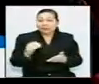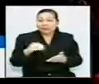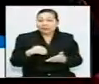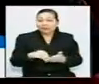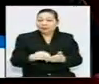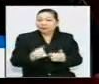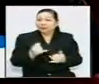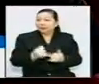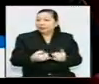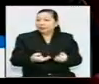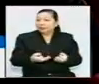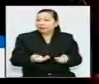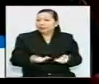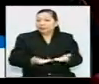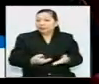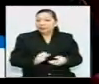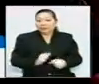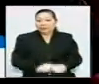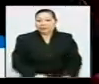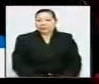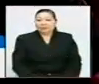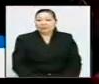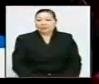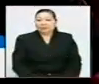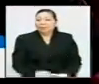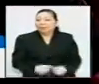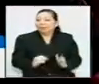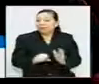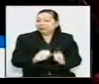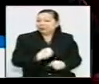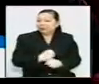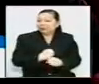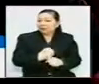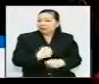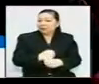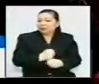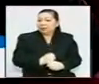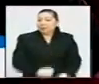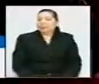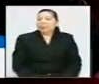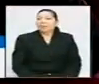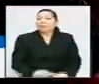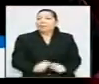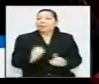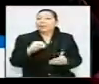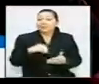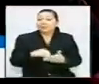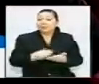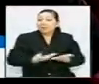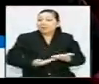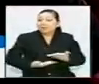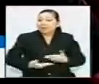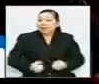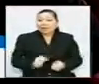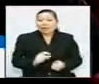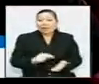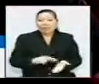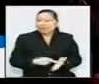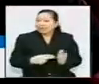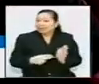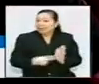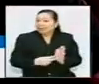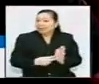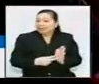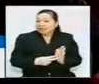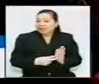y el cierre financiero, entonces no puede iniciar la ejecución de la obra. Entonces, el concepto negociar no significa